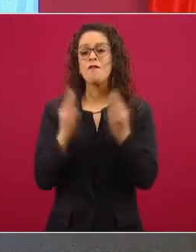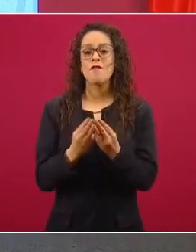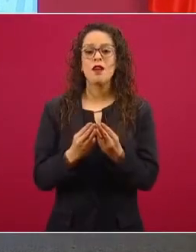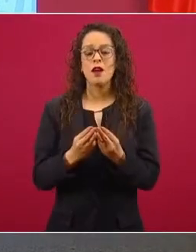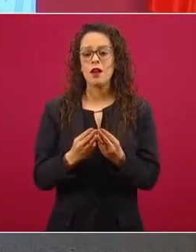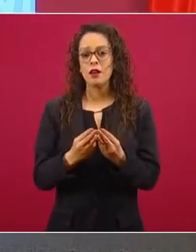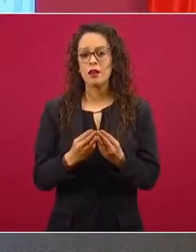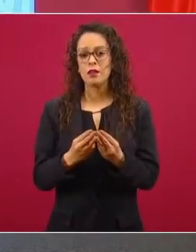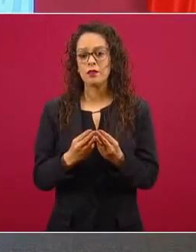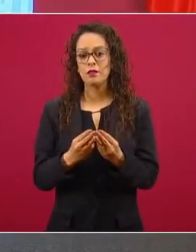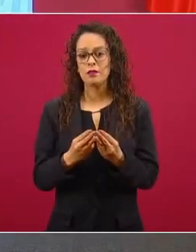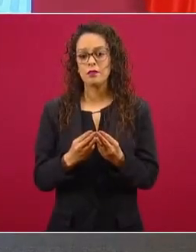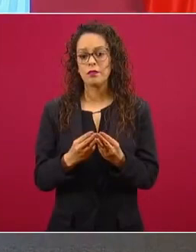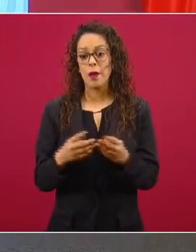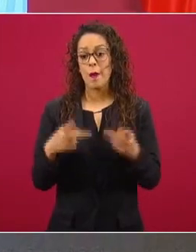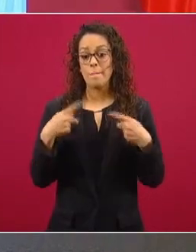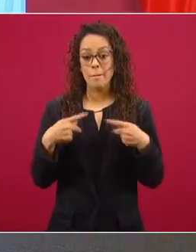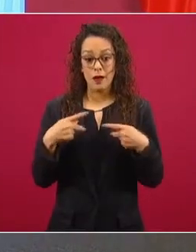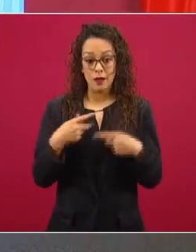Por eso la gente